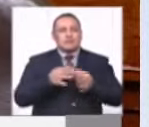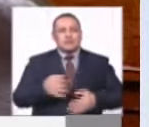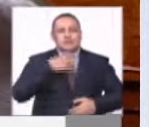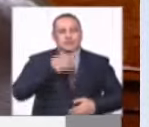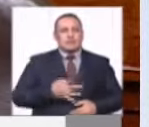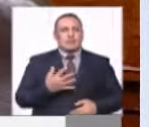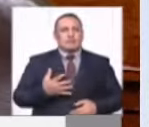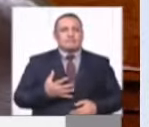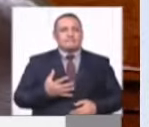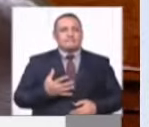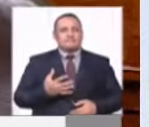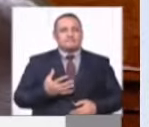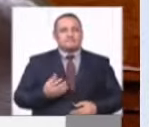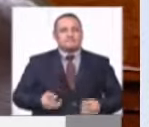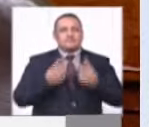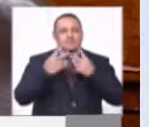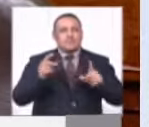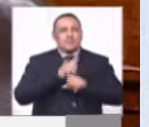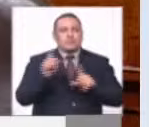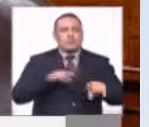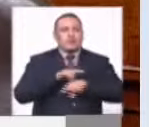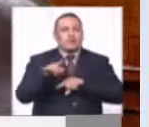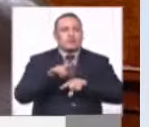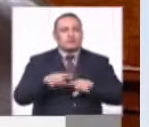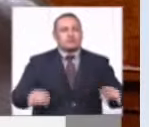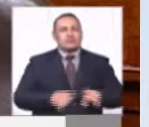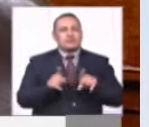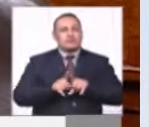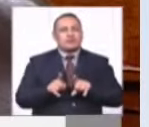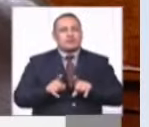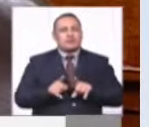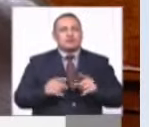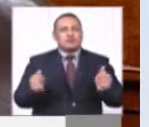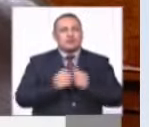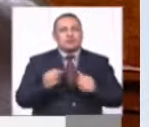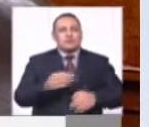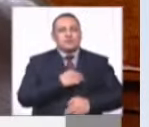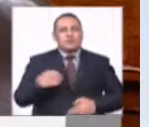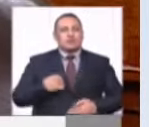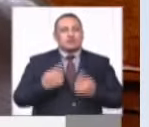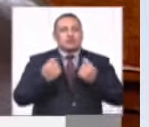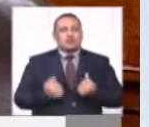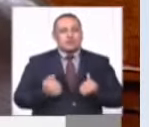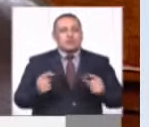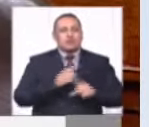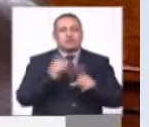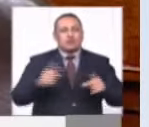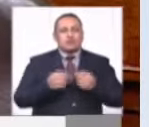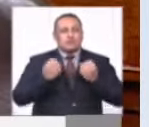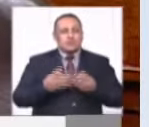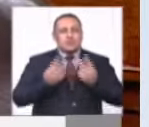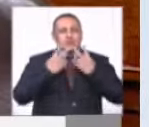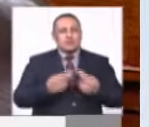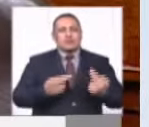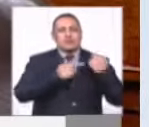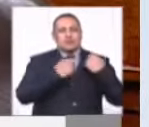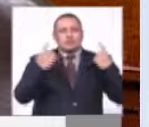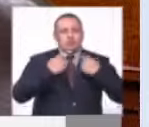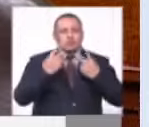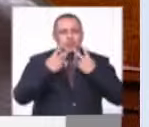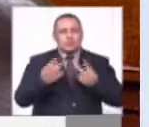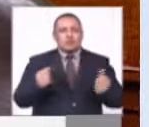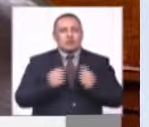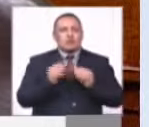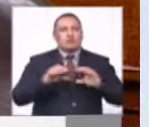verdad sin medias tintas. El ministro de Economía no es justo que esté en este cargo. Yo creo,